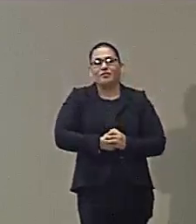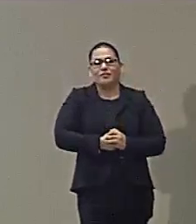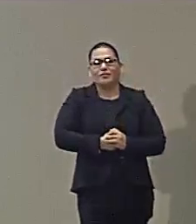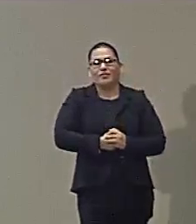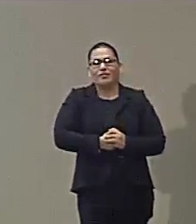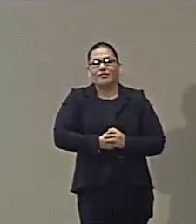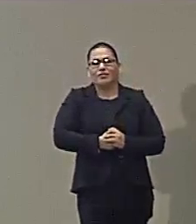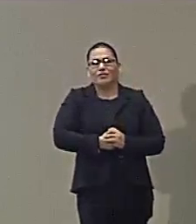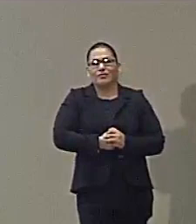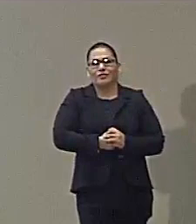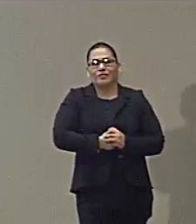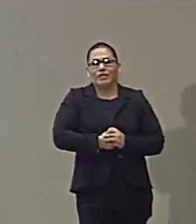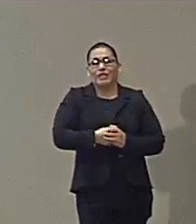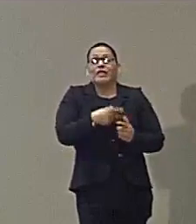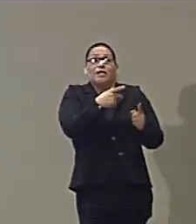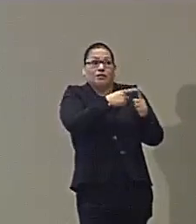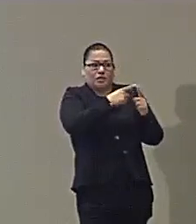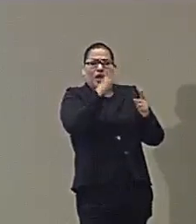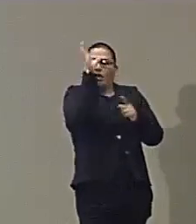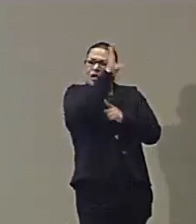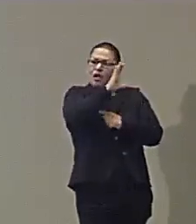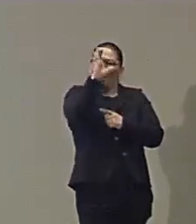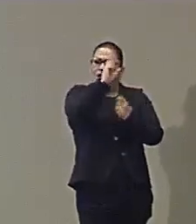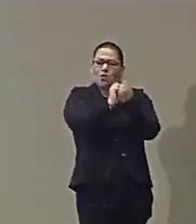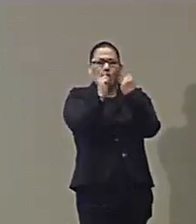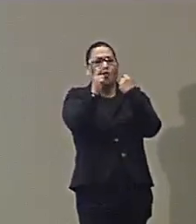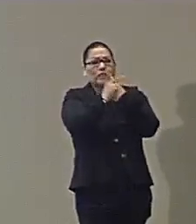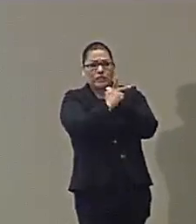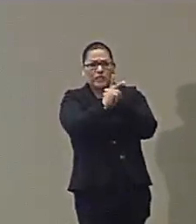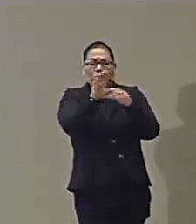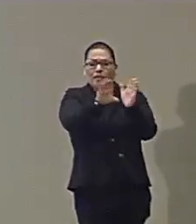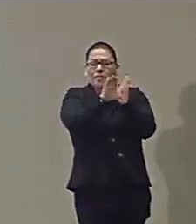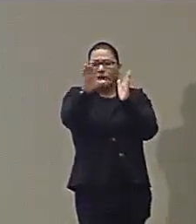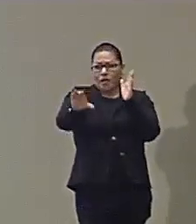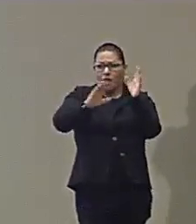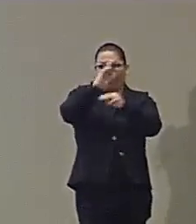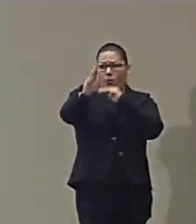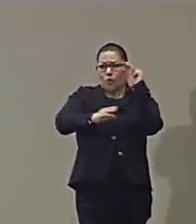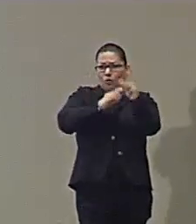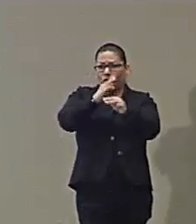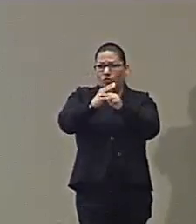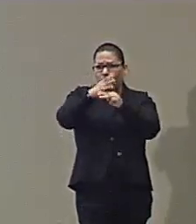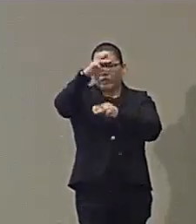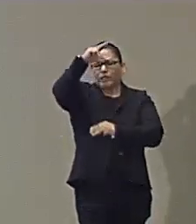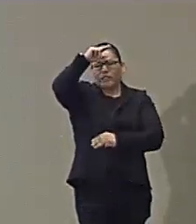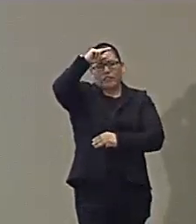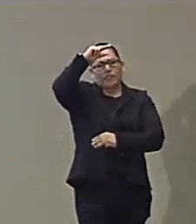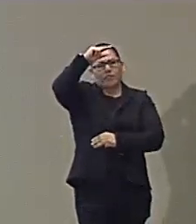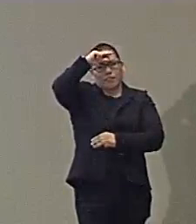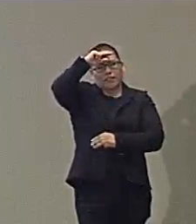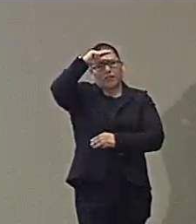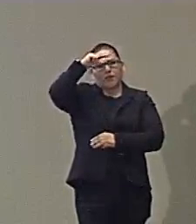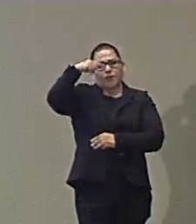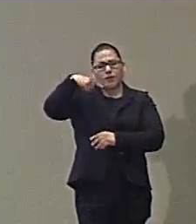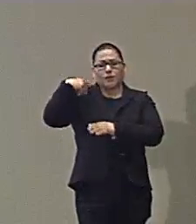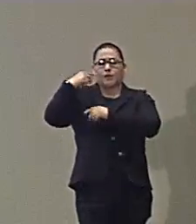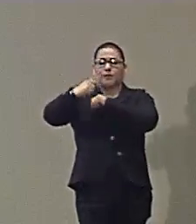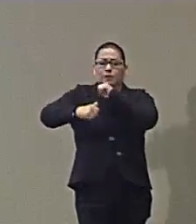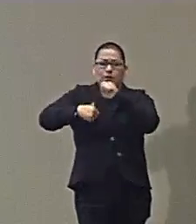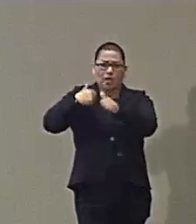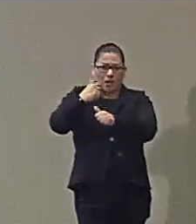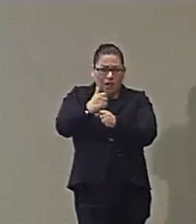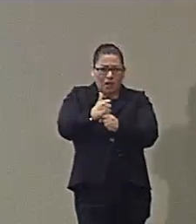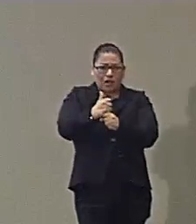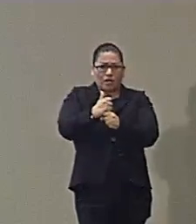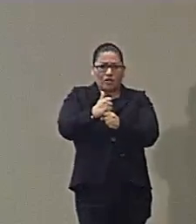mientras que la cultura de nuestros pueblos seguirá siendo ejemplo al mundo de la sabiduría que imperó impera en nuestra sociedad